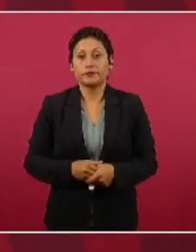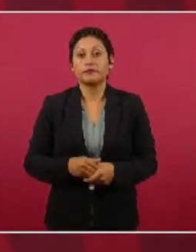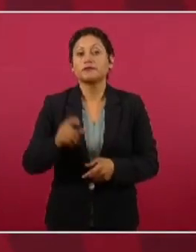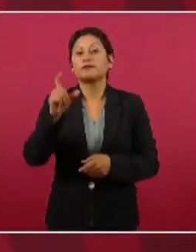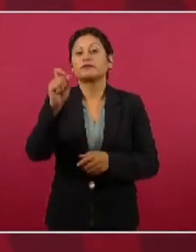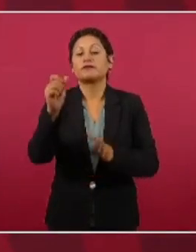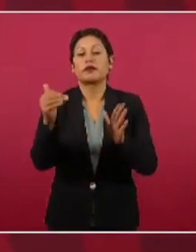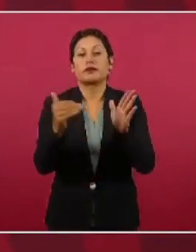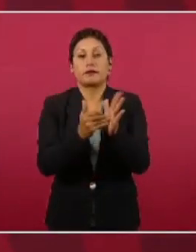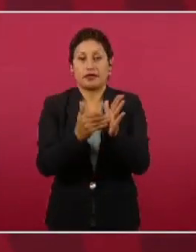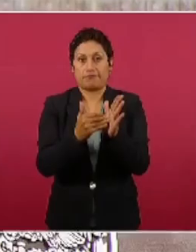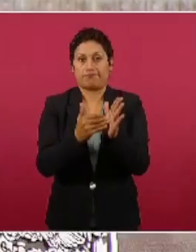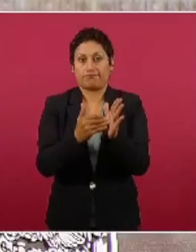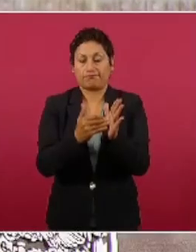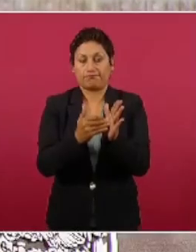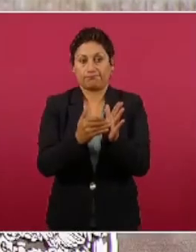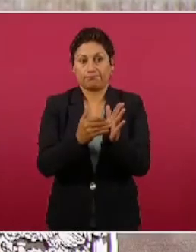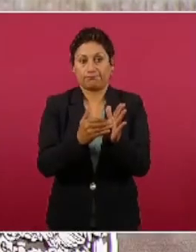20,000